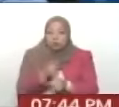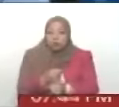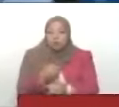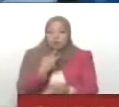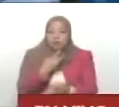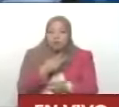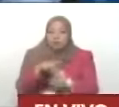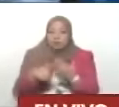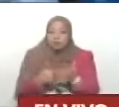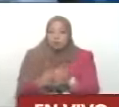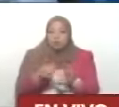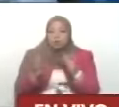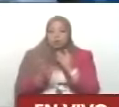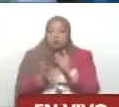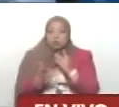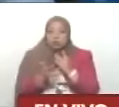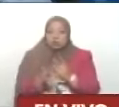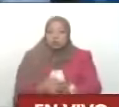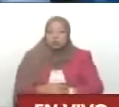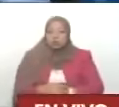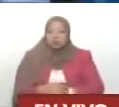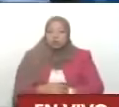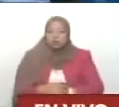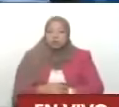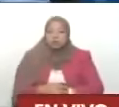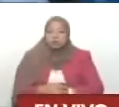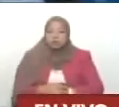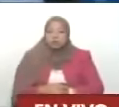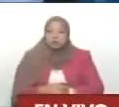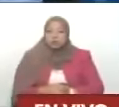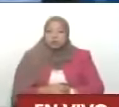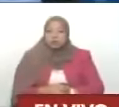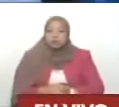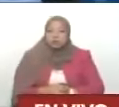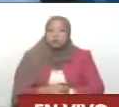innovaciones y nuestra tecnología. Y